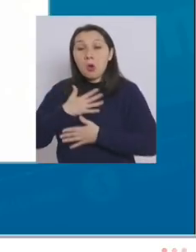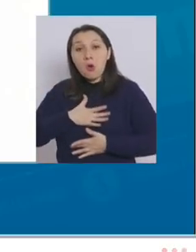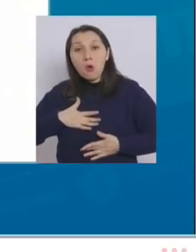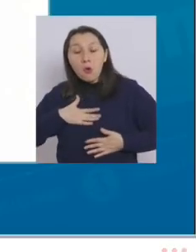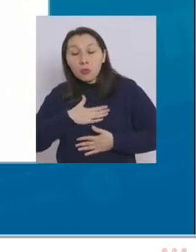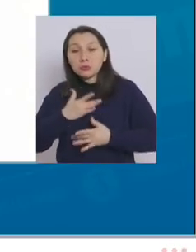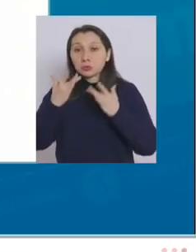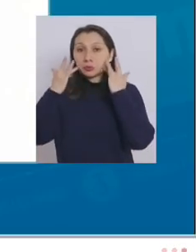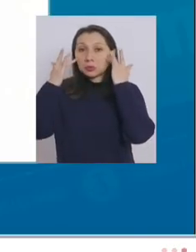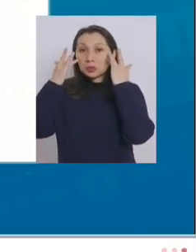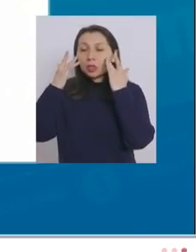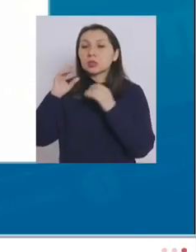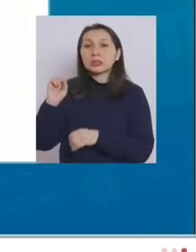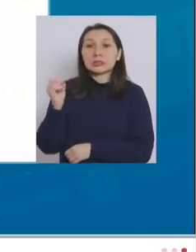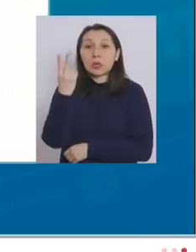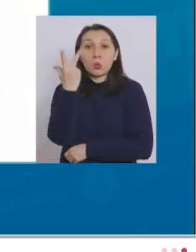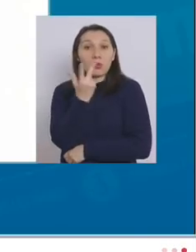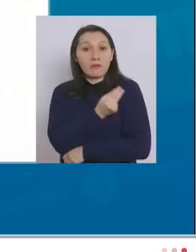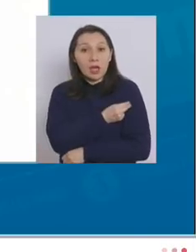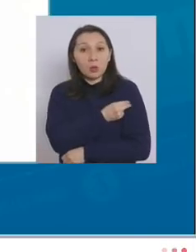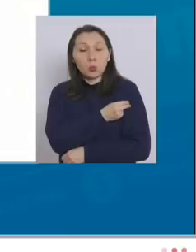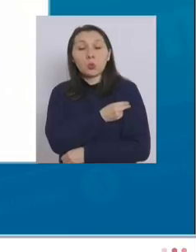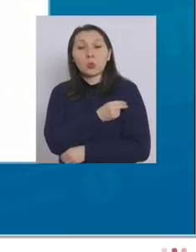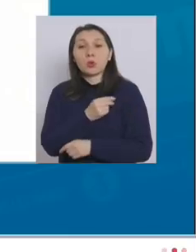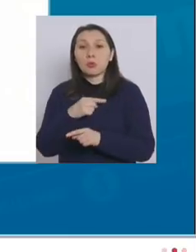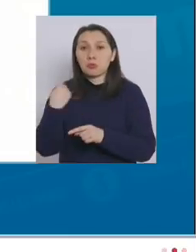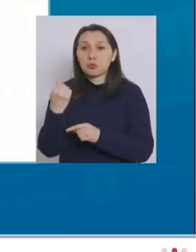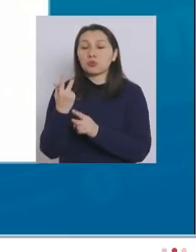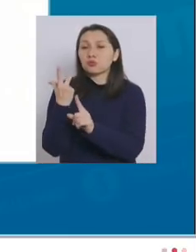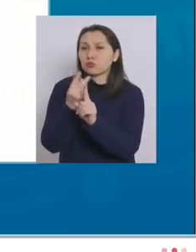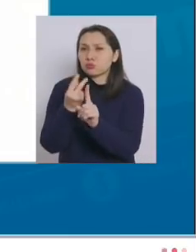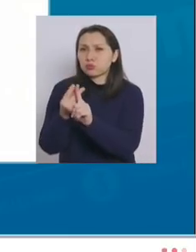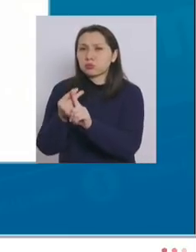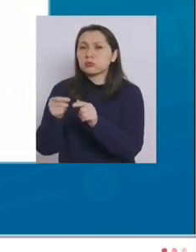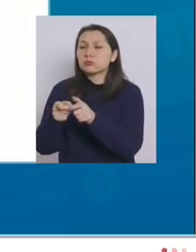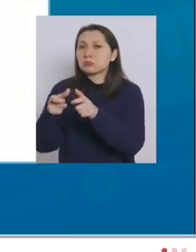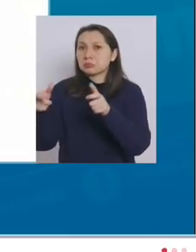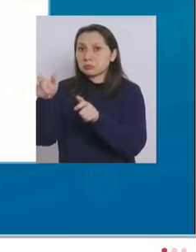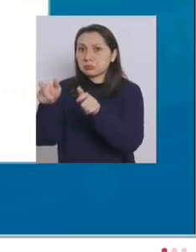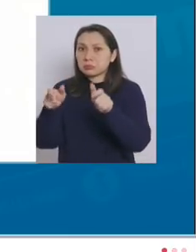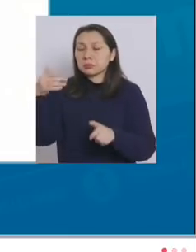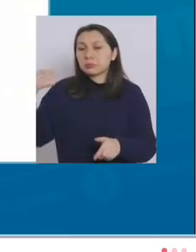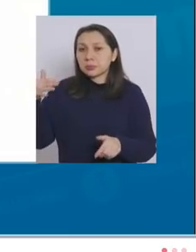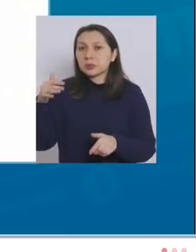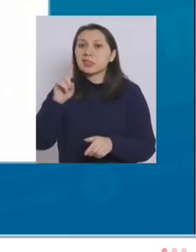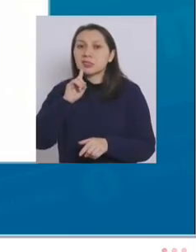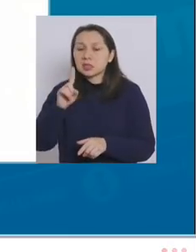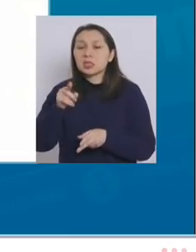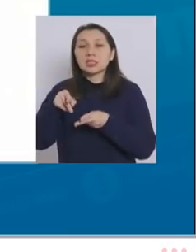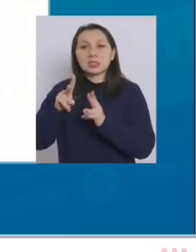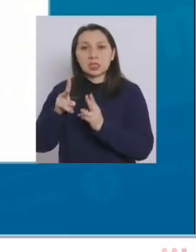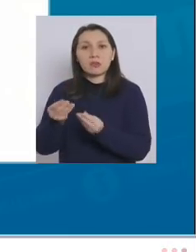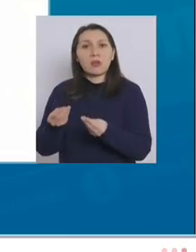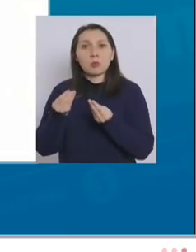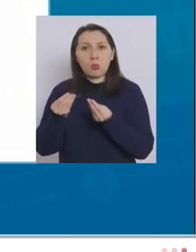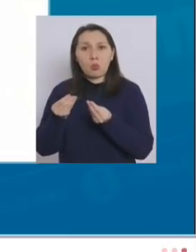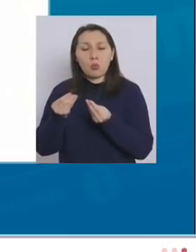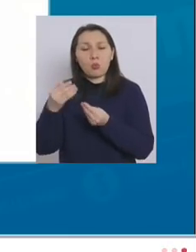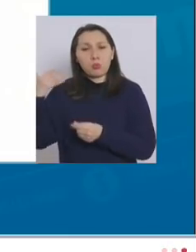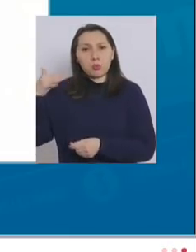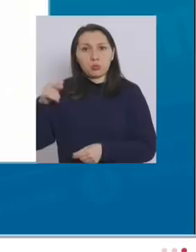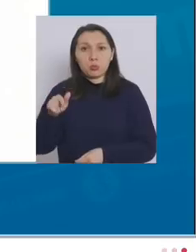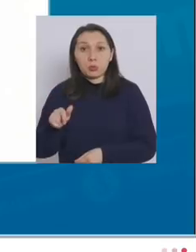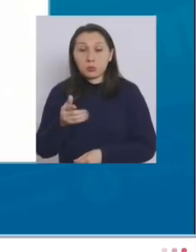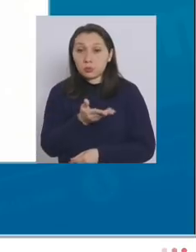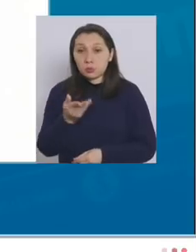que también tenemos una segunda vacuna, ¿cierto?, con la que hemos vacunado un número significativo de personas que tiene una efectividad muy, muy, muy